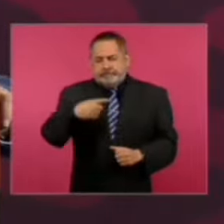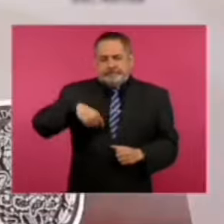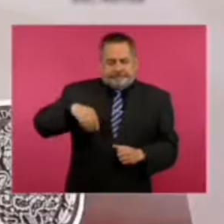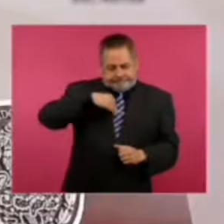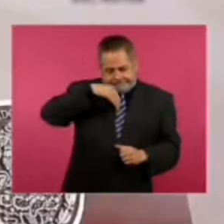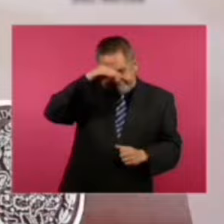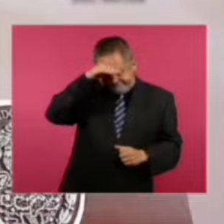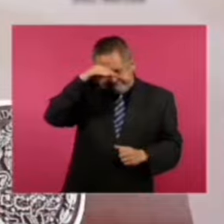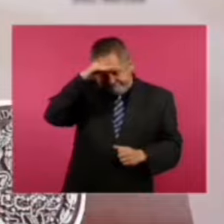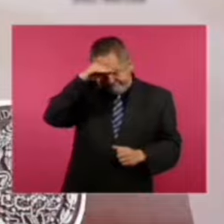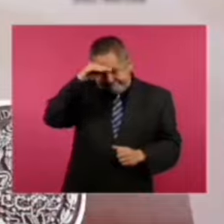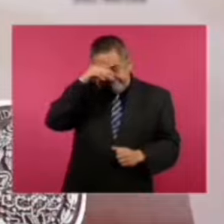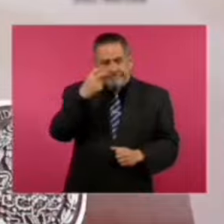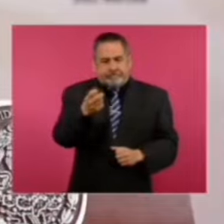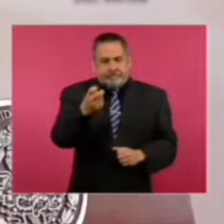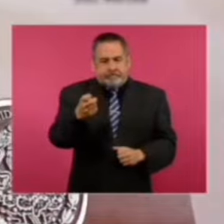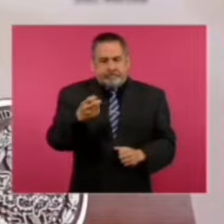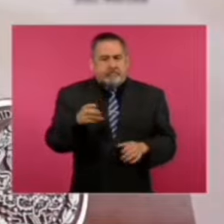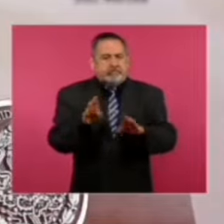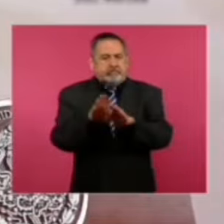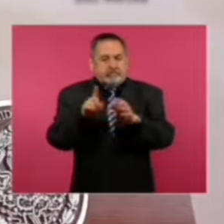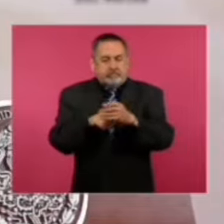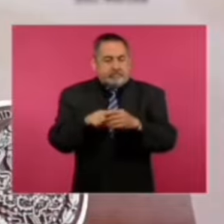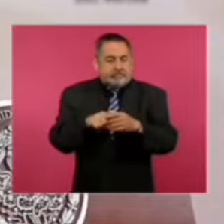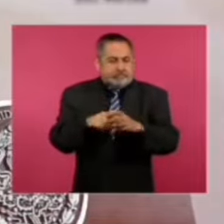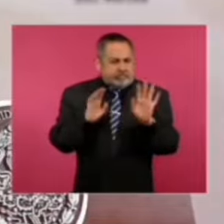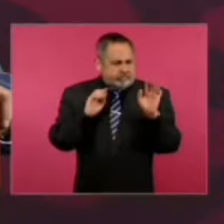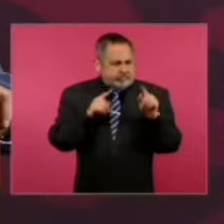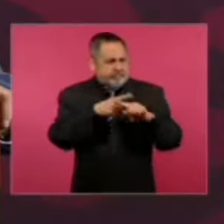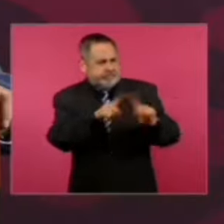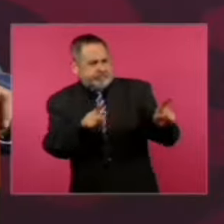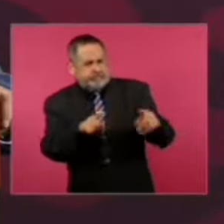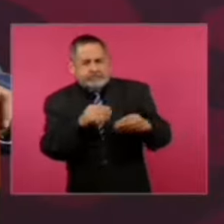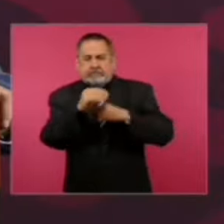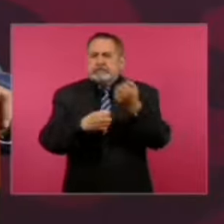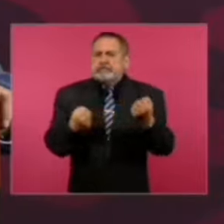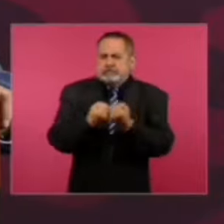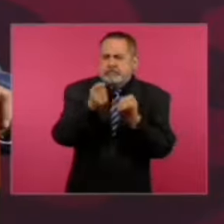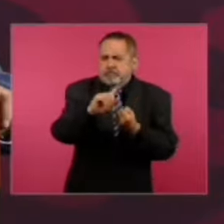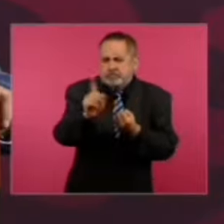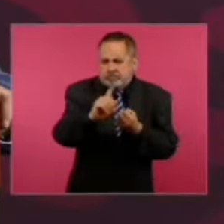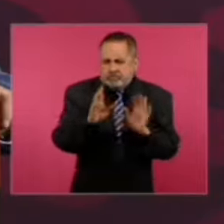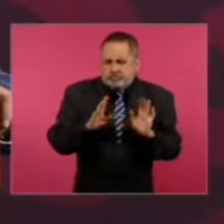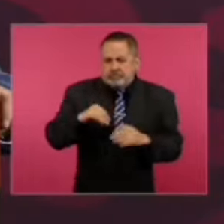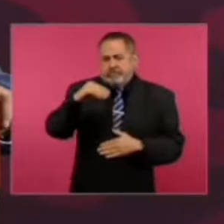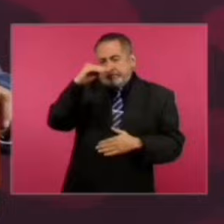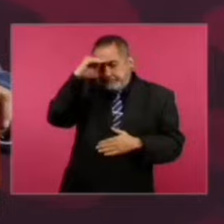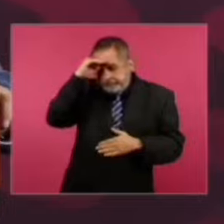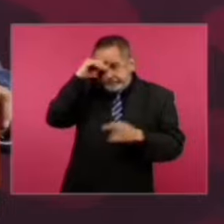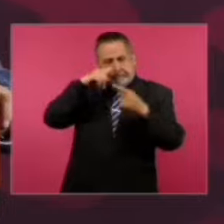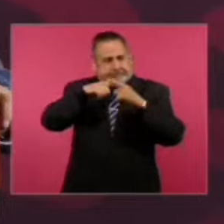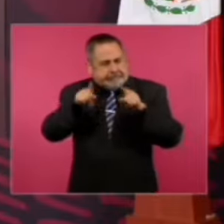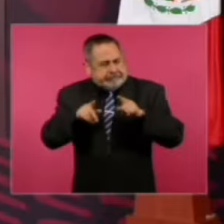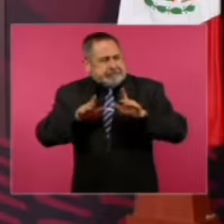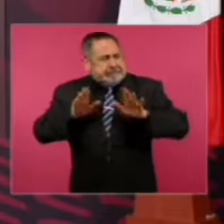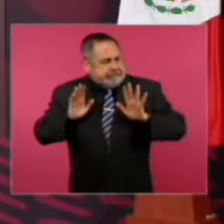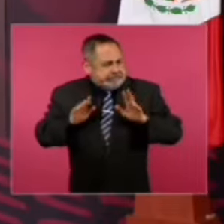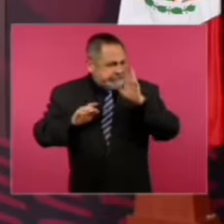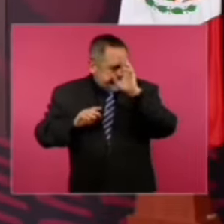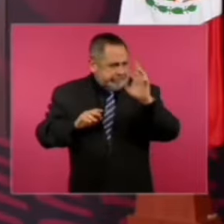pensemos así, pero no nos peleemos. Es decir,